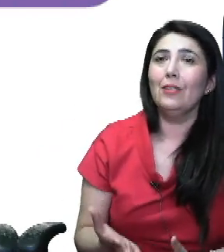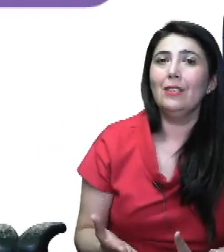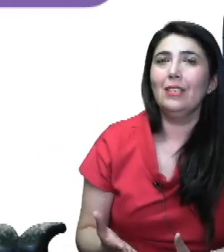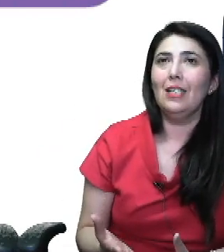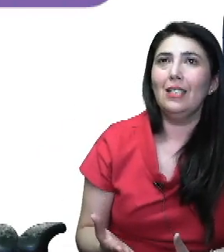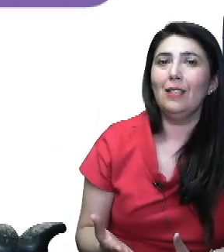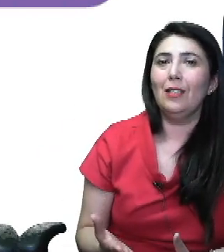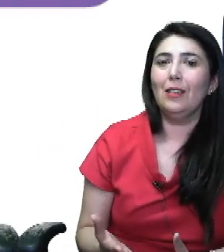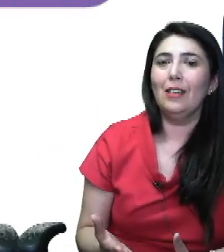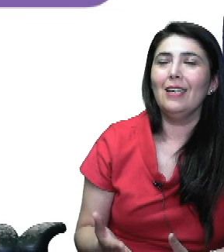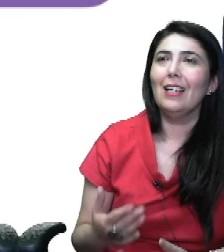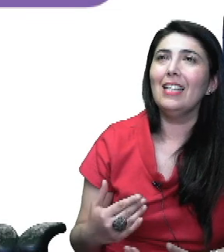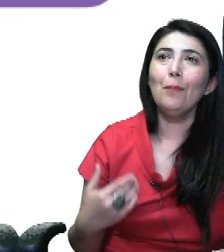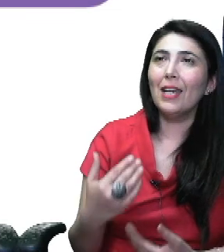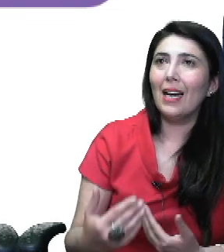necesario